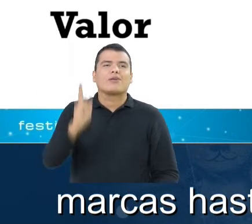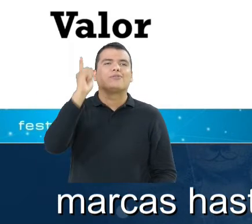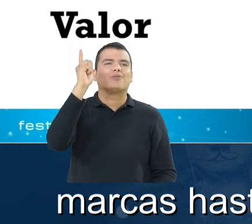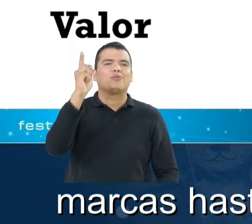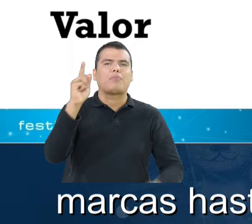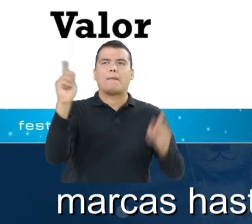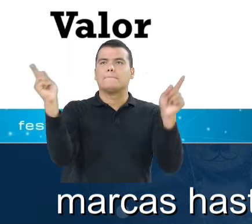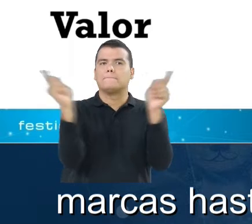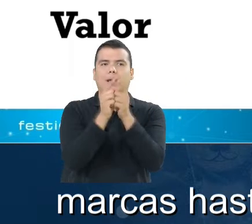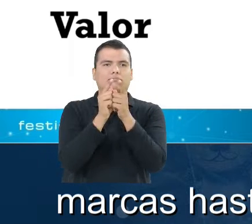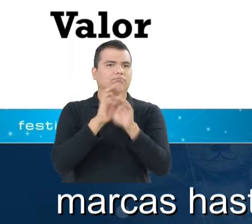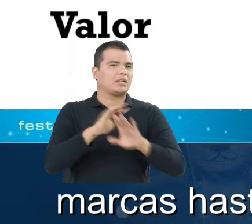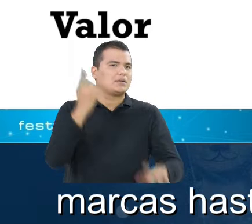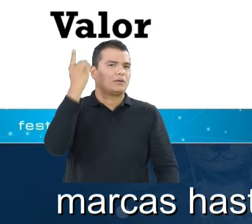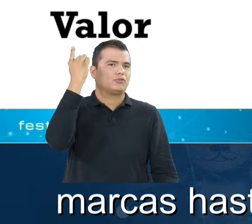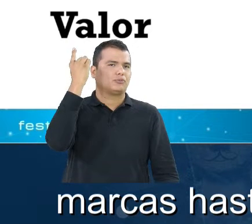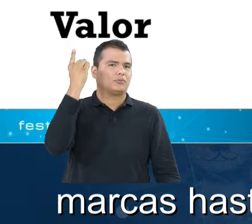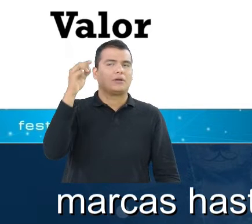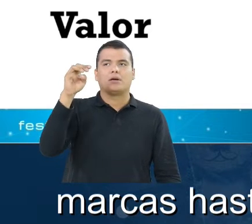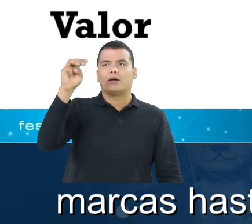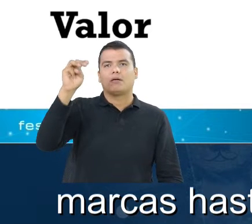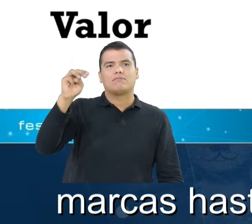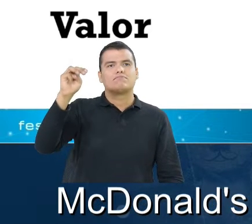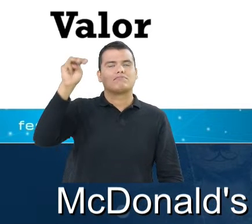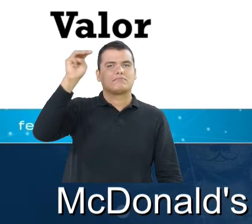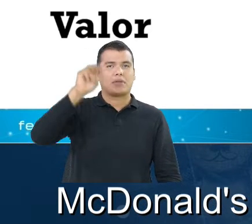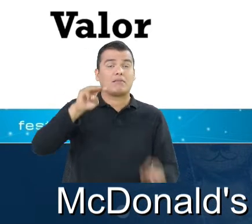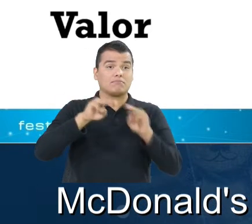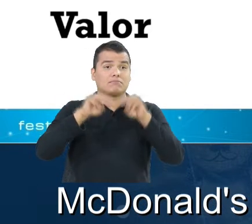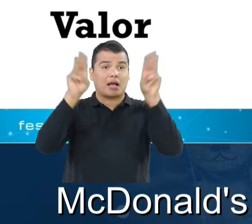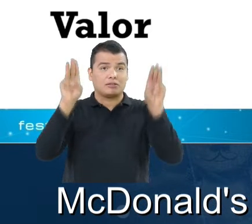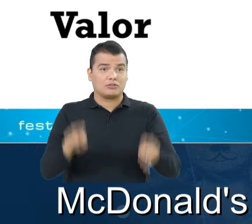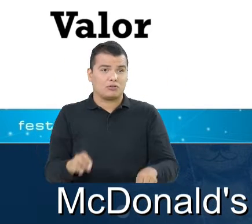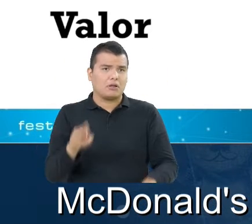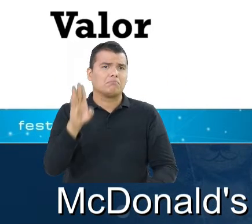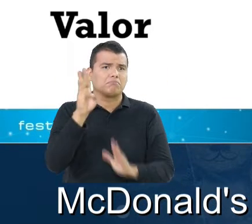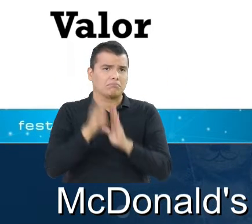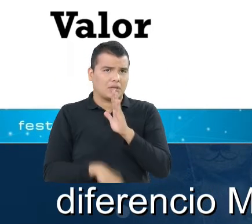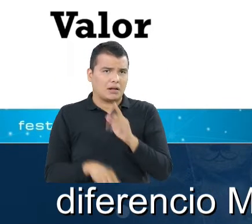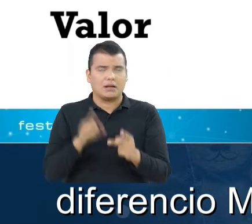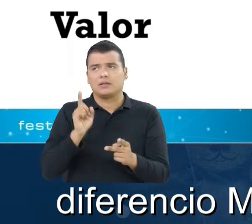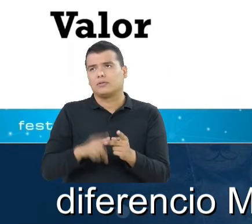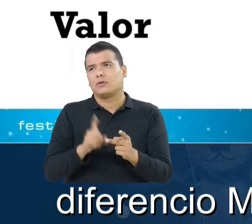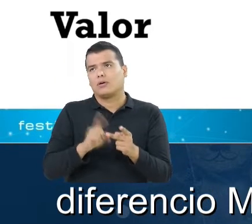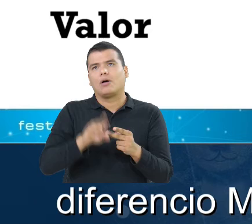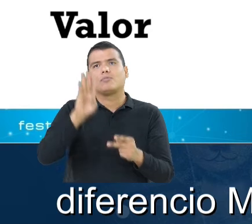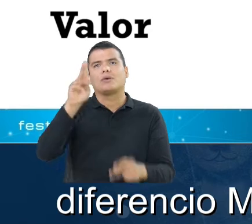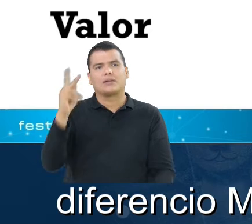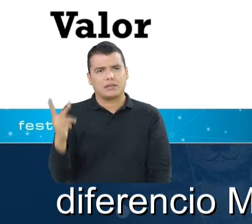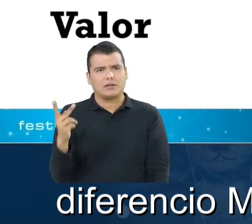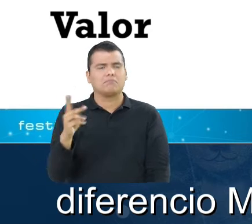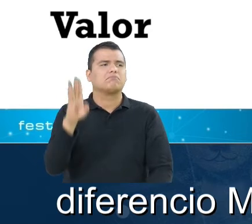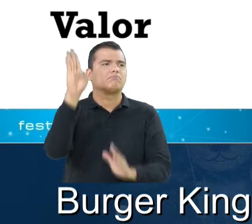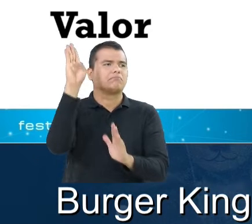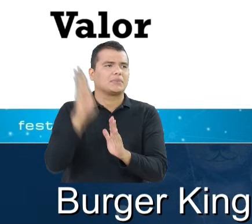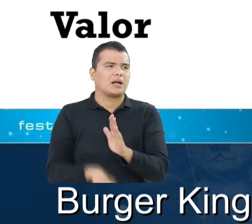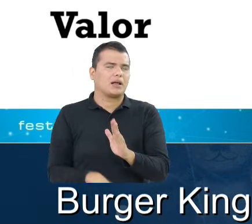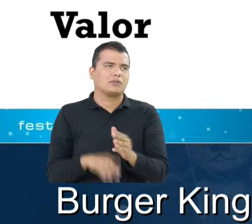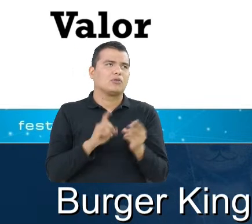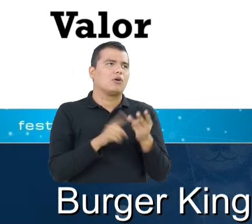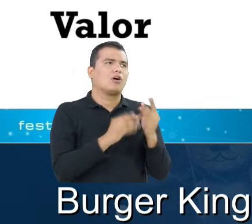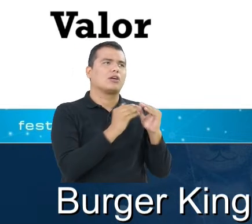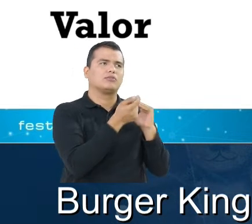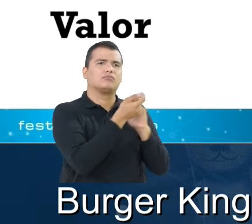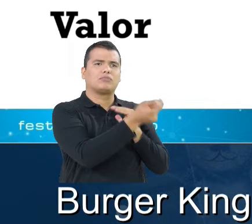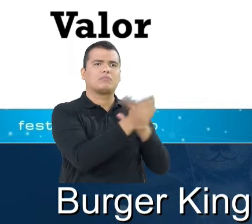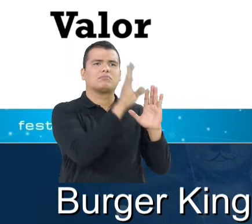se diferenció. McDonald's es más barato, Burger King es más barato, la hamburguesa de la esquina es más barata. Pero ellos tuvieron esa propuesta única de